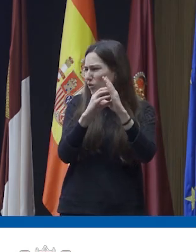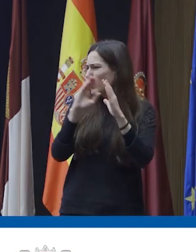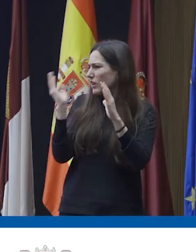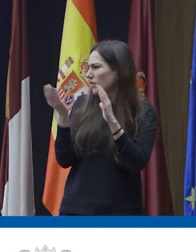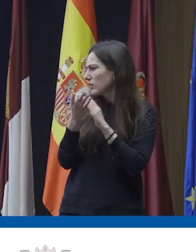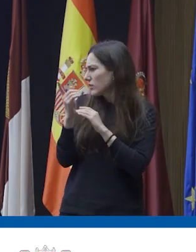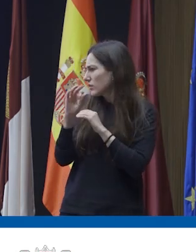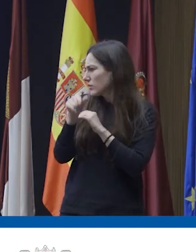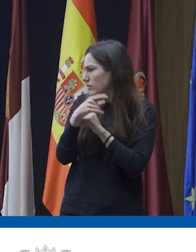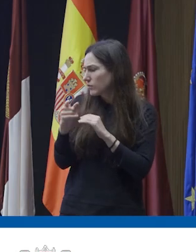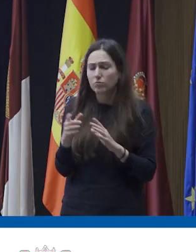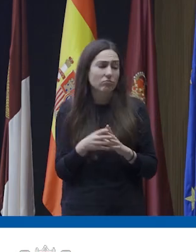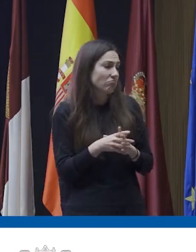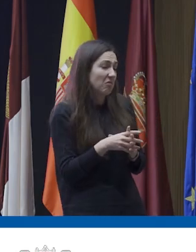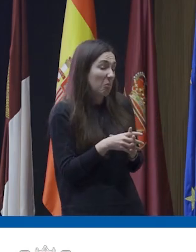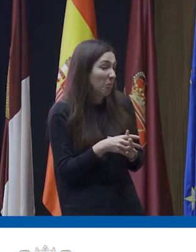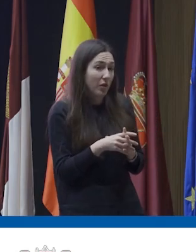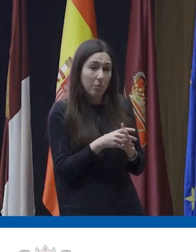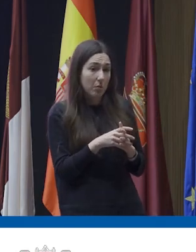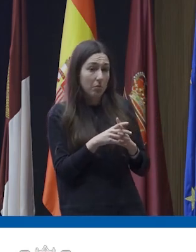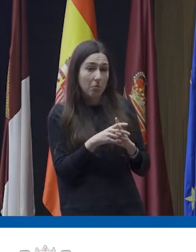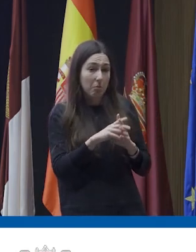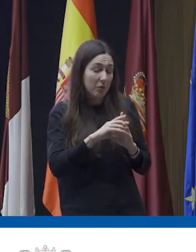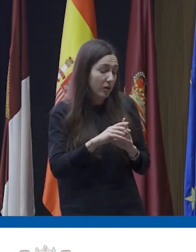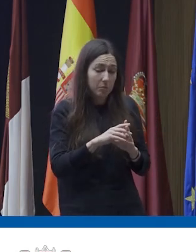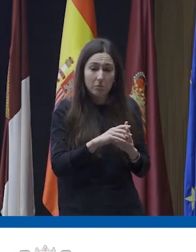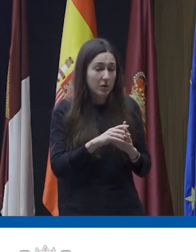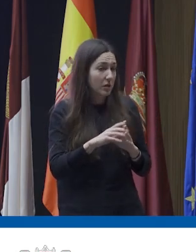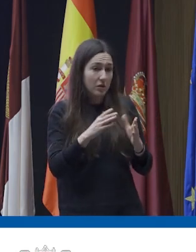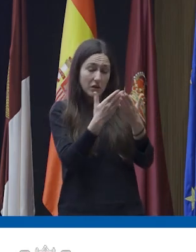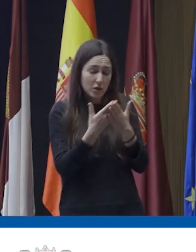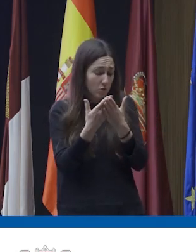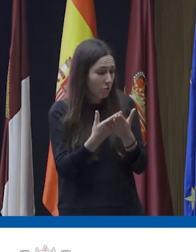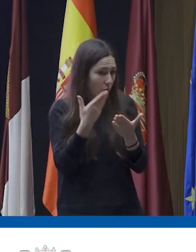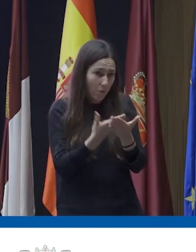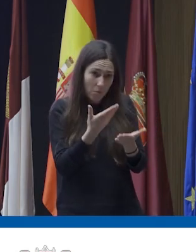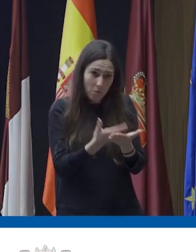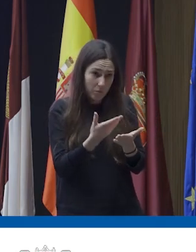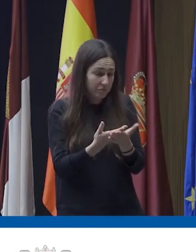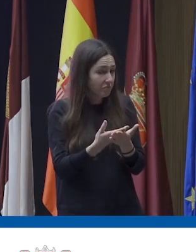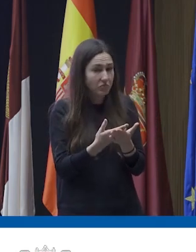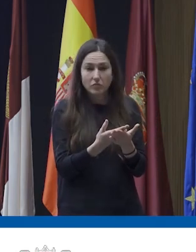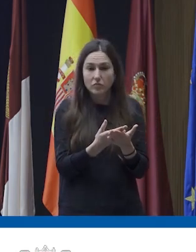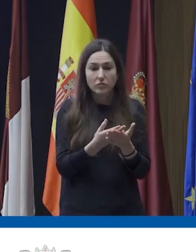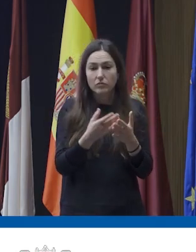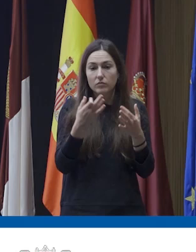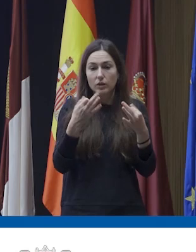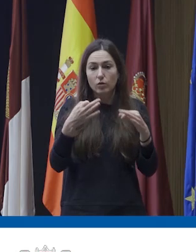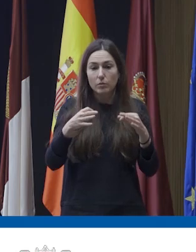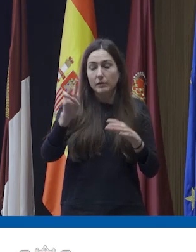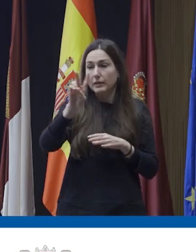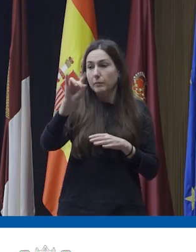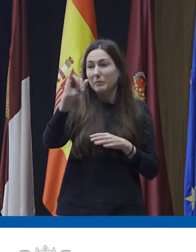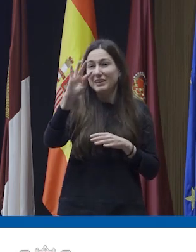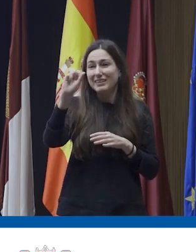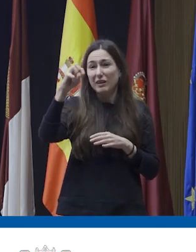En principio no tiene ningún efecto tampoco, no hay estudios sobre el tema. Normalmente si se utilizan las vitaminas suele